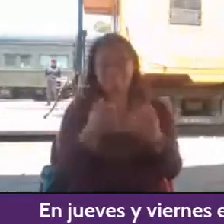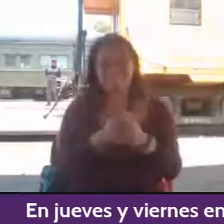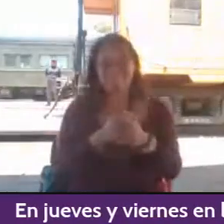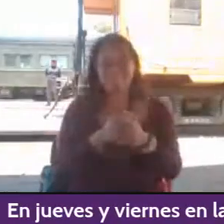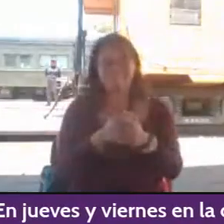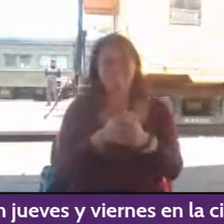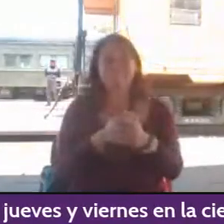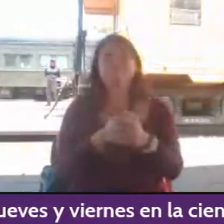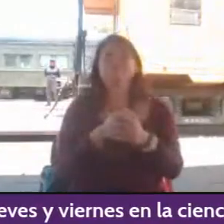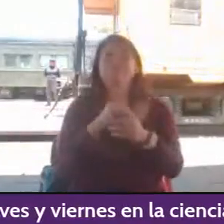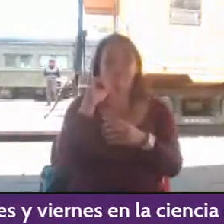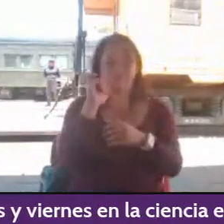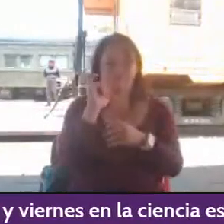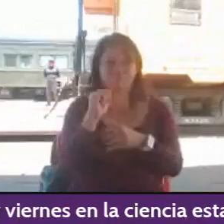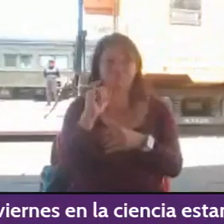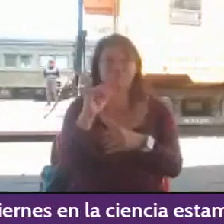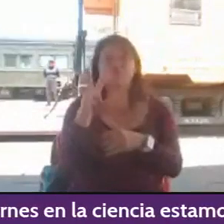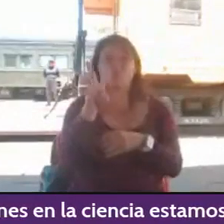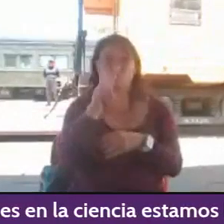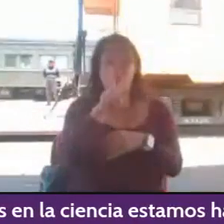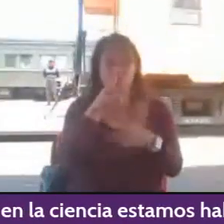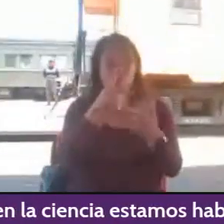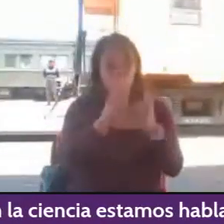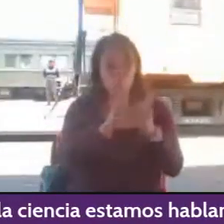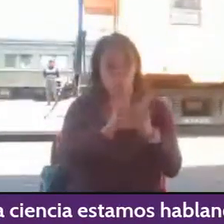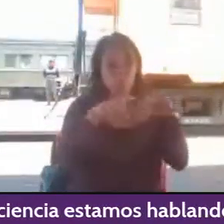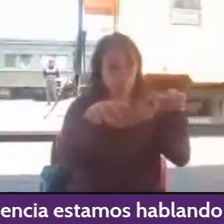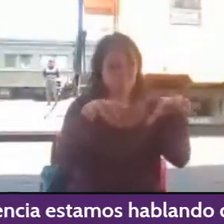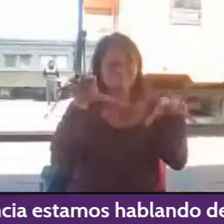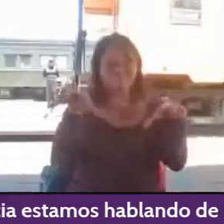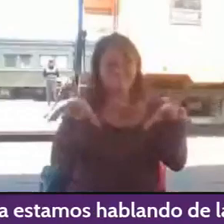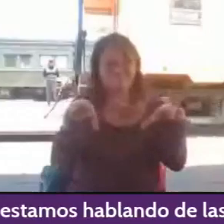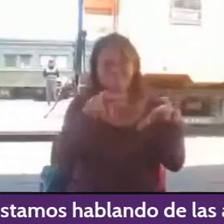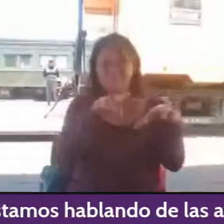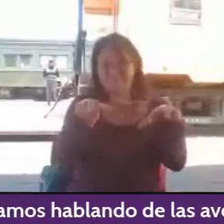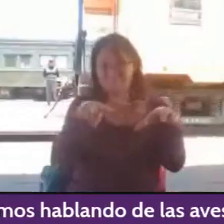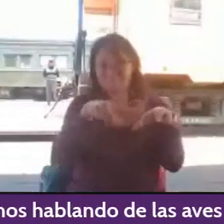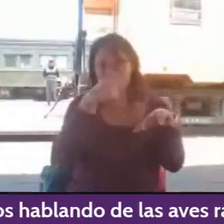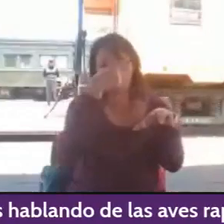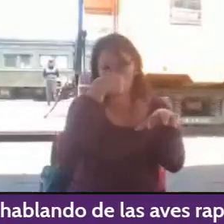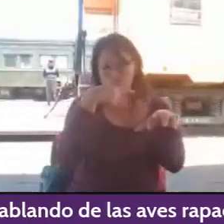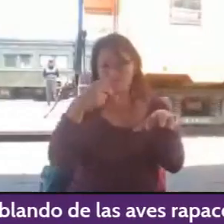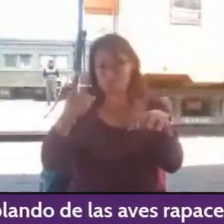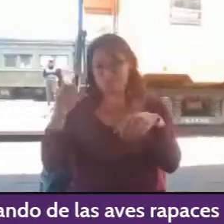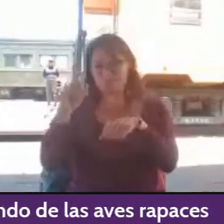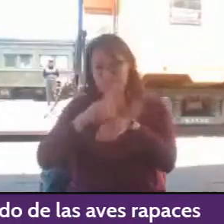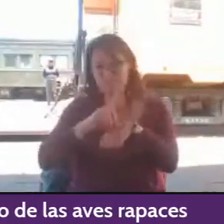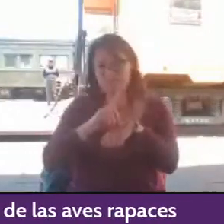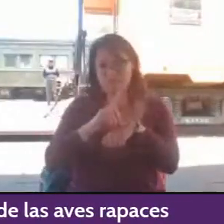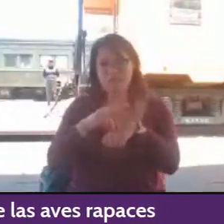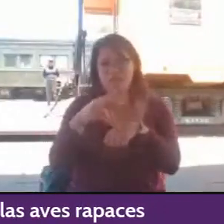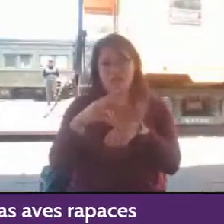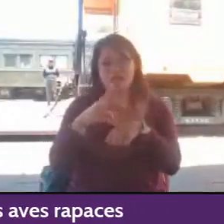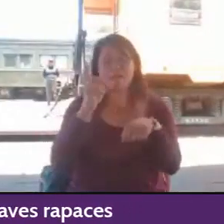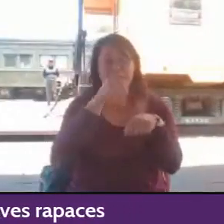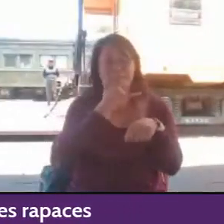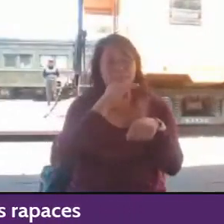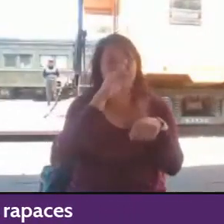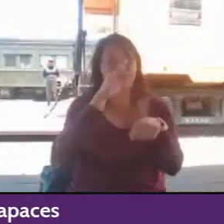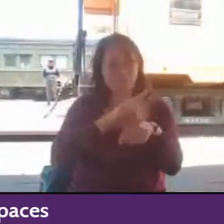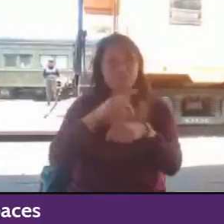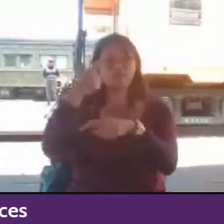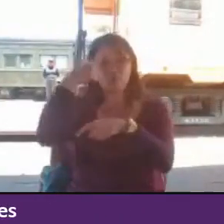dos especies de, los dos grupos de aves, rapaces diurnas y nocturnas, se desenvuelven en la